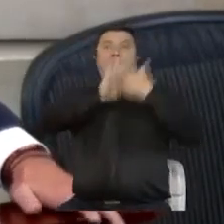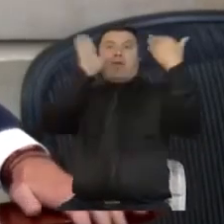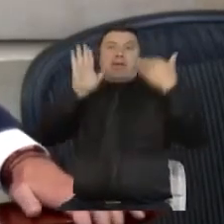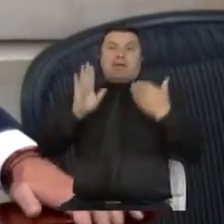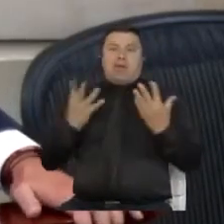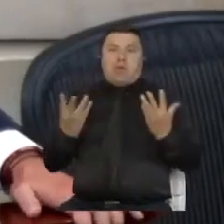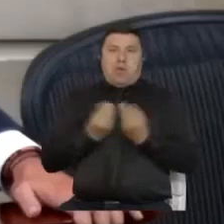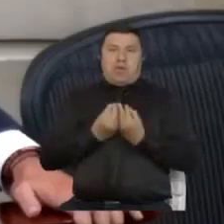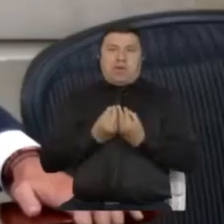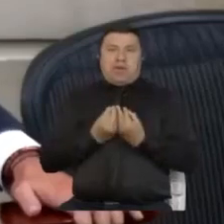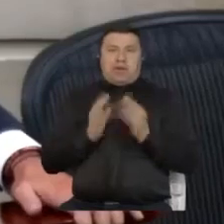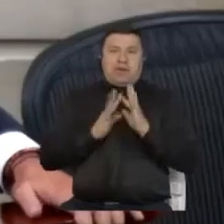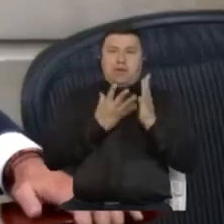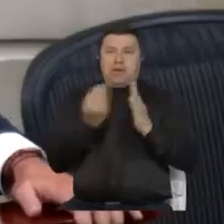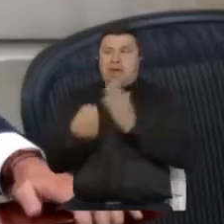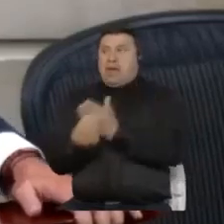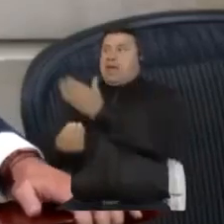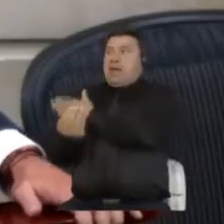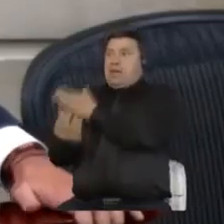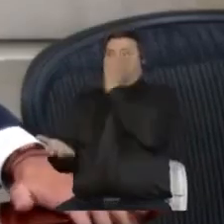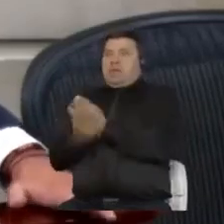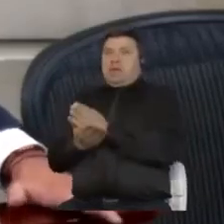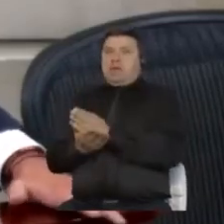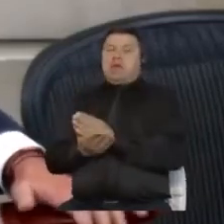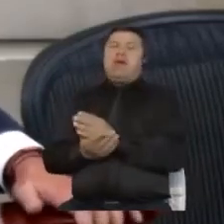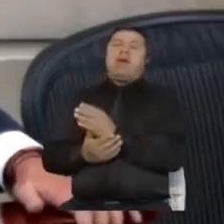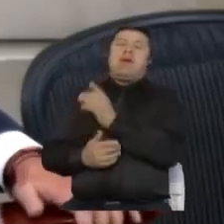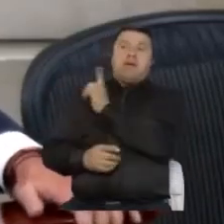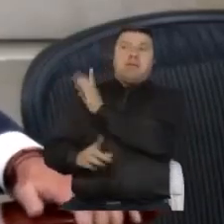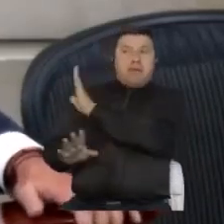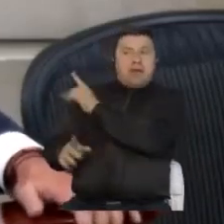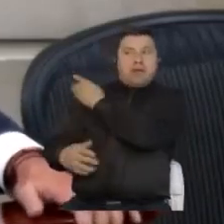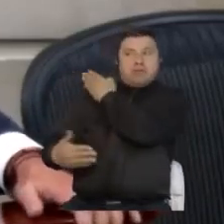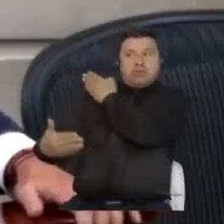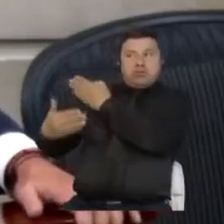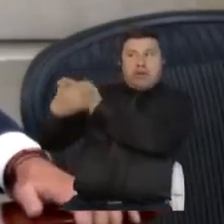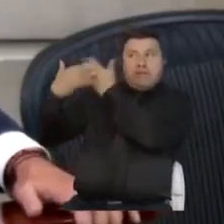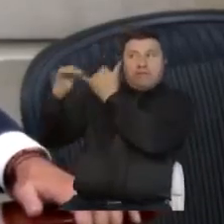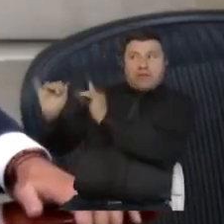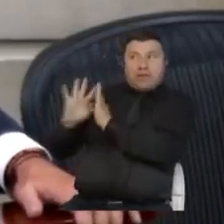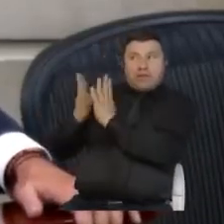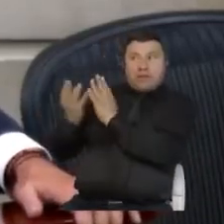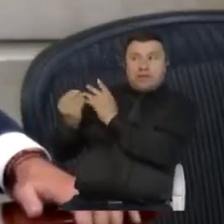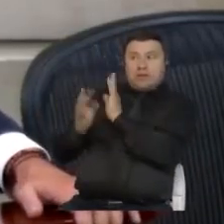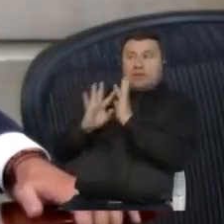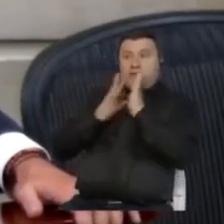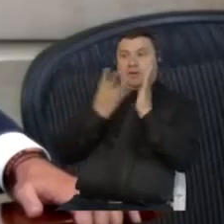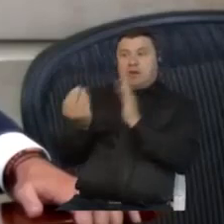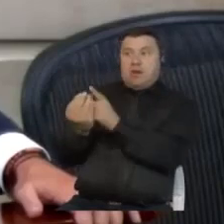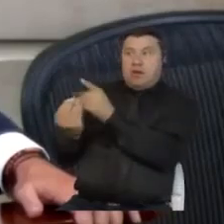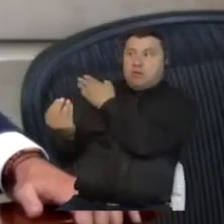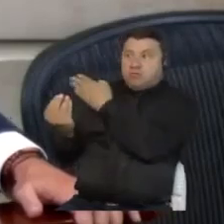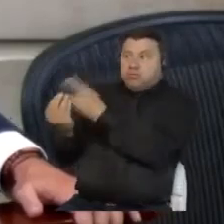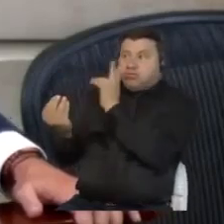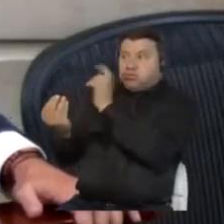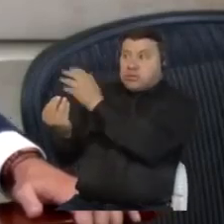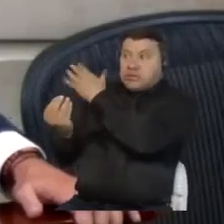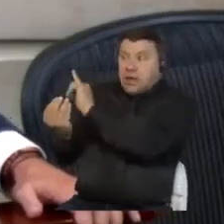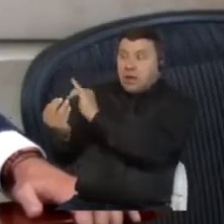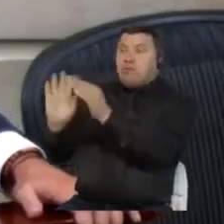compañeros de la comisión anterior es que ellos terminarán el trabajo subsanando estos dos elementos